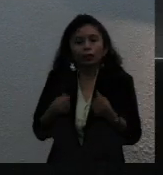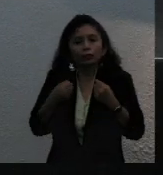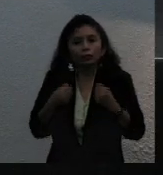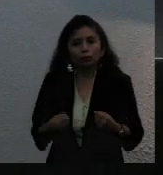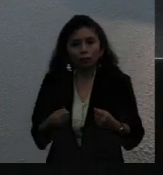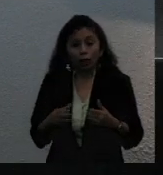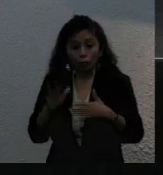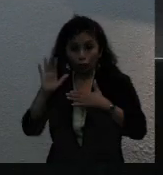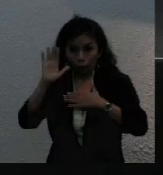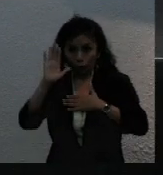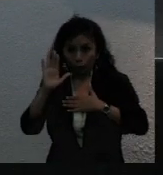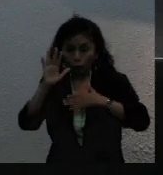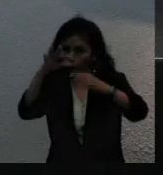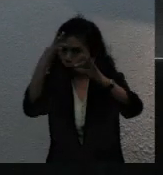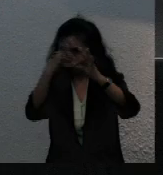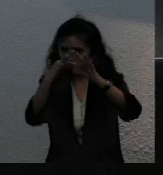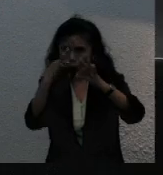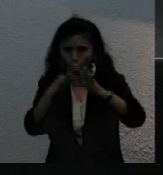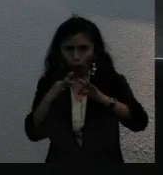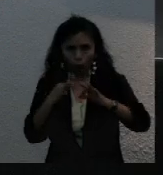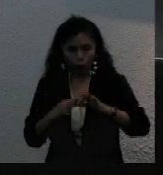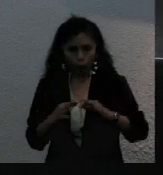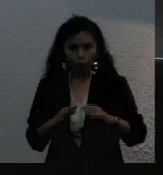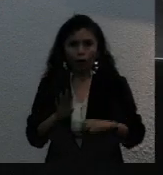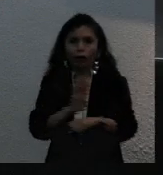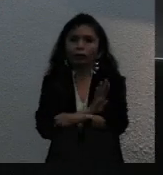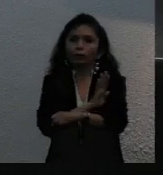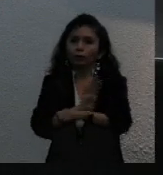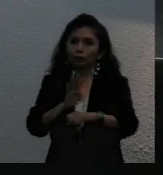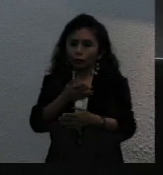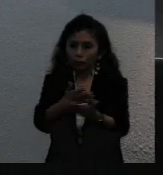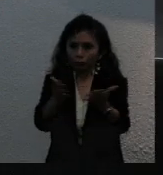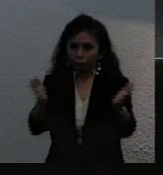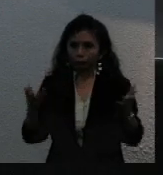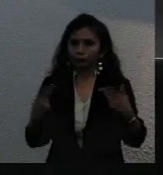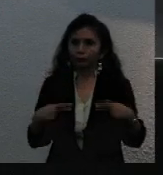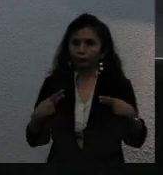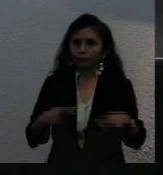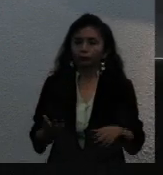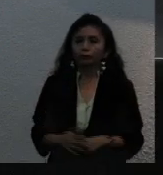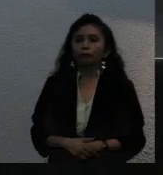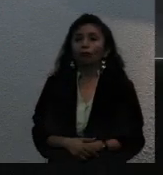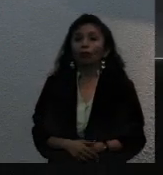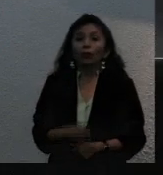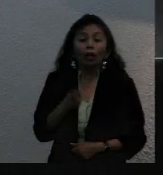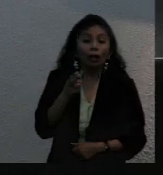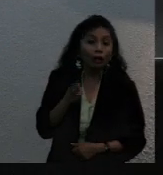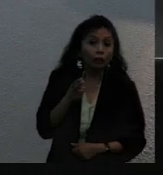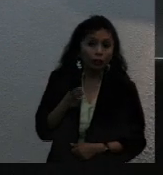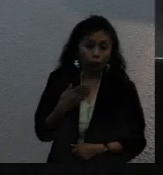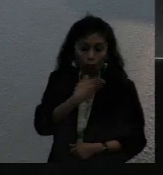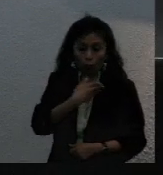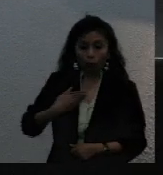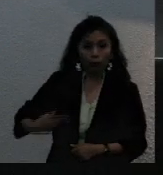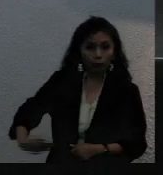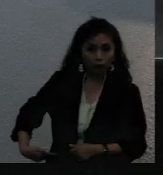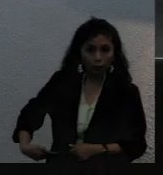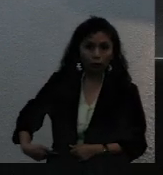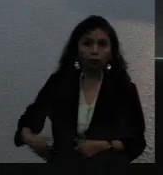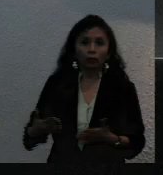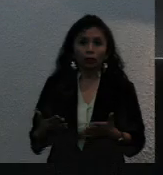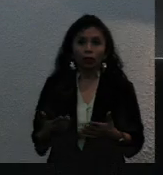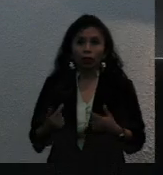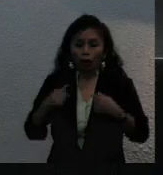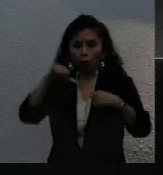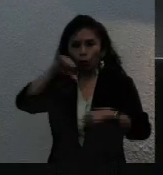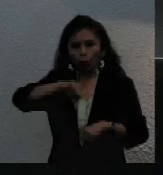los compromisos se cumplan en beneficio de la ciudadanía. En este contexto, como presidenta de la mesa directiva, me